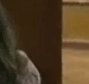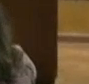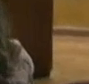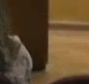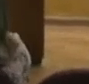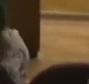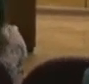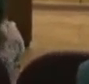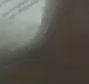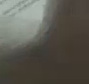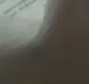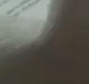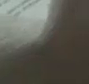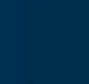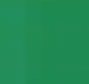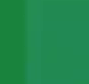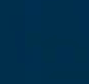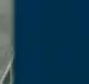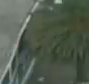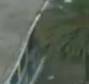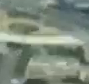Nacional Electoral.